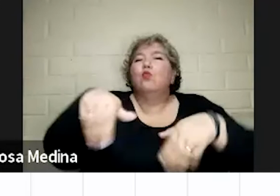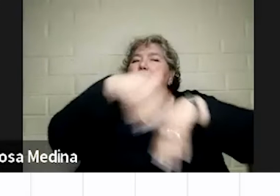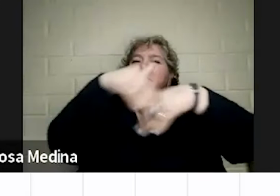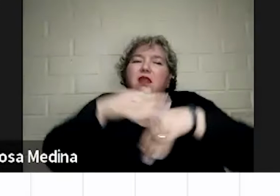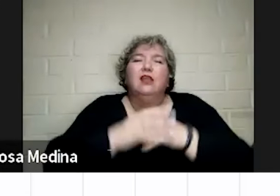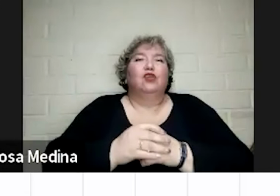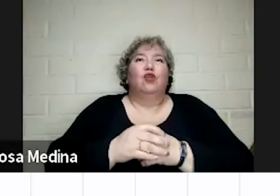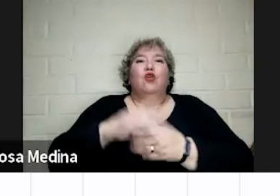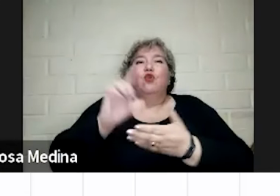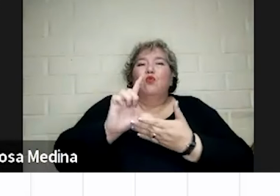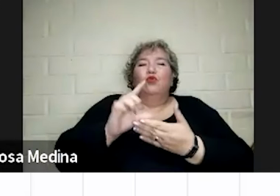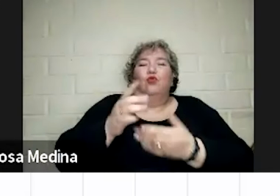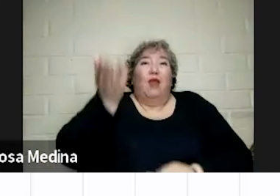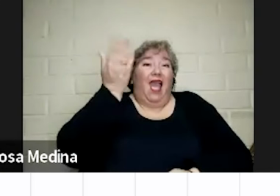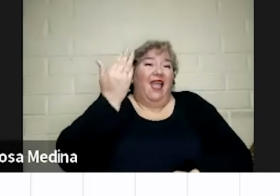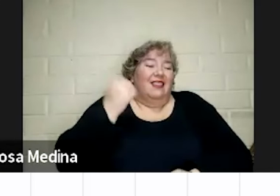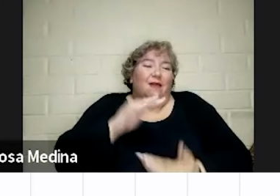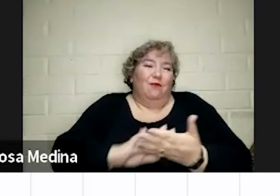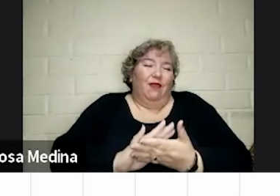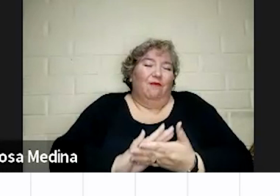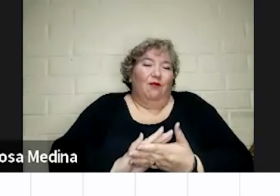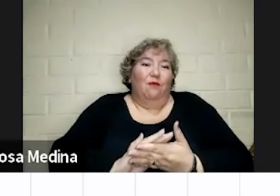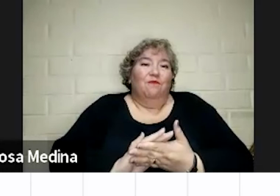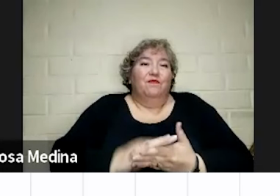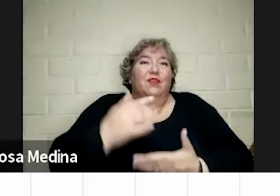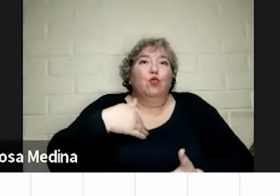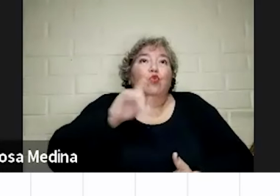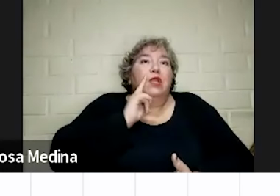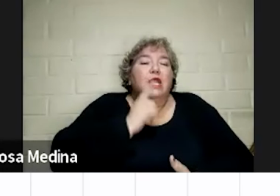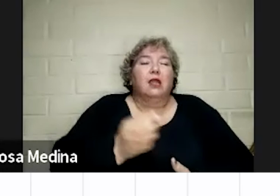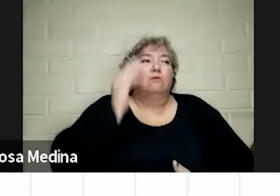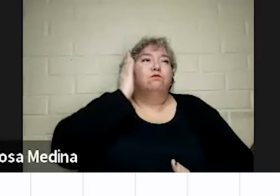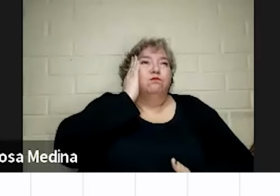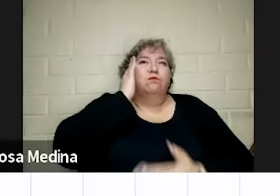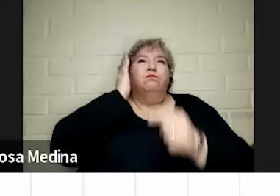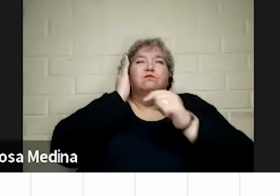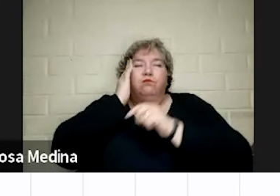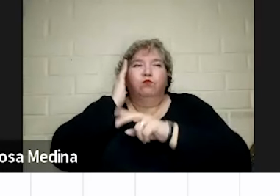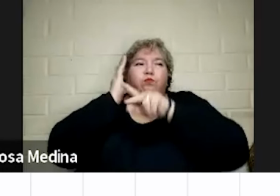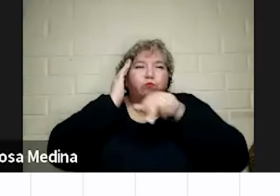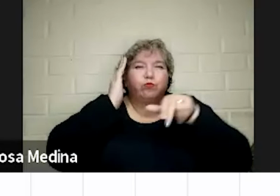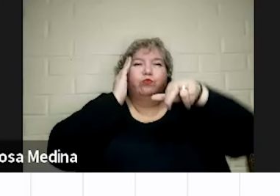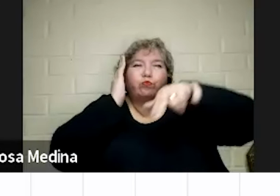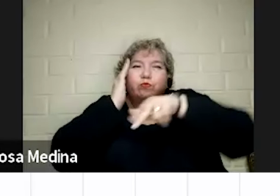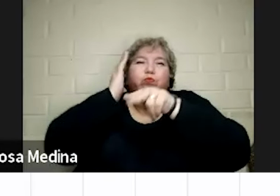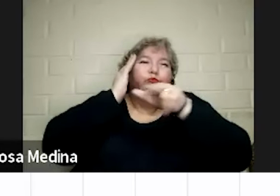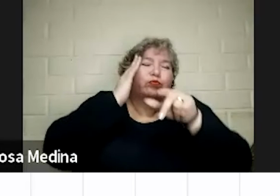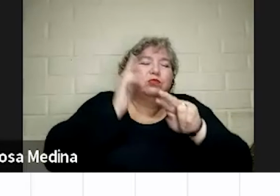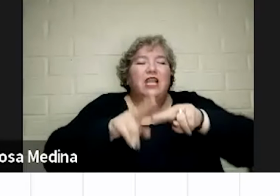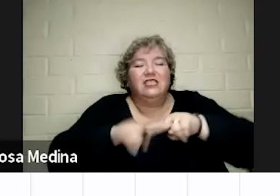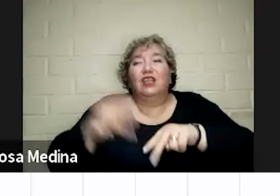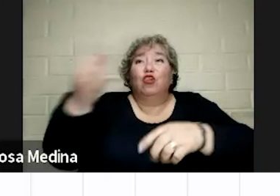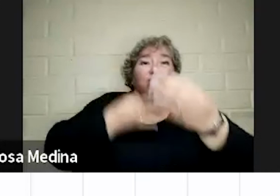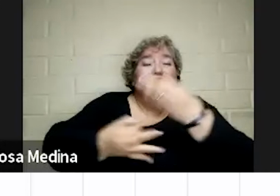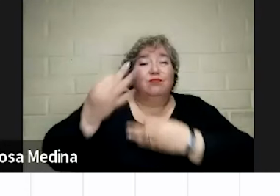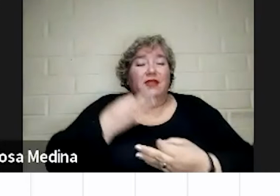existe mucho eso, pero era como un ejemplo clásico que uno tenía que retener e ir haciendo, ir ejecutando las acciones. O lo que les